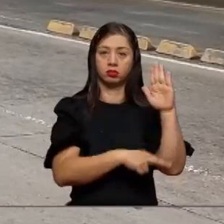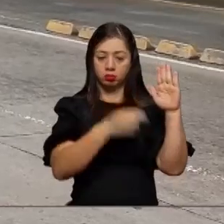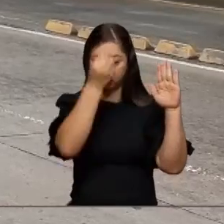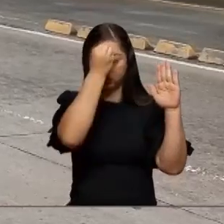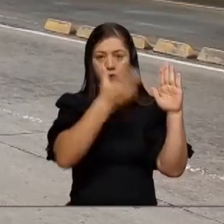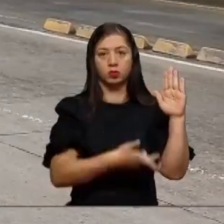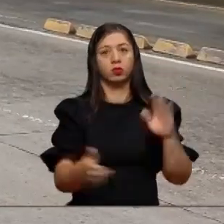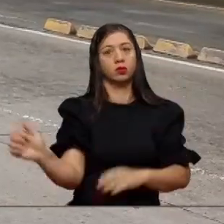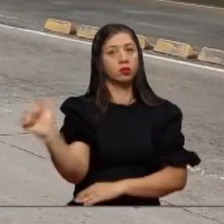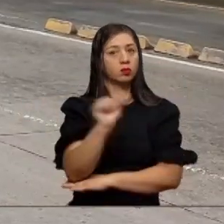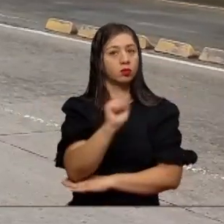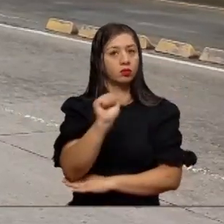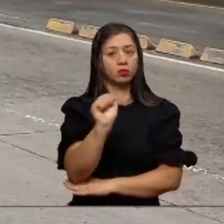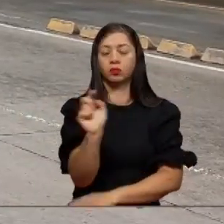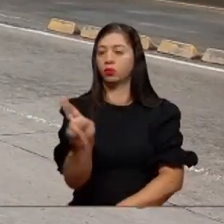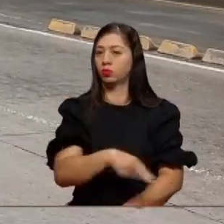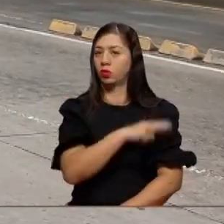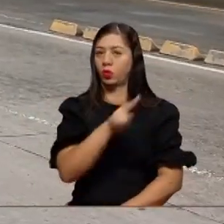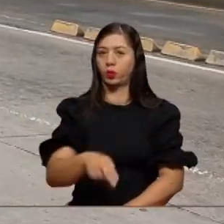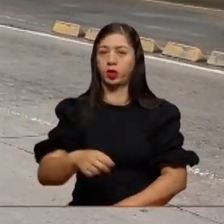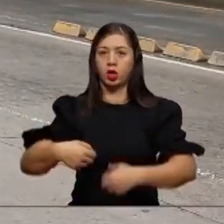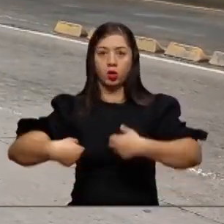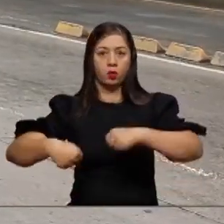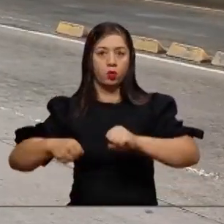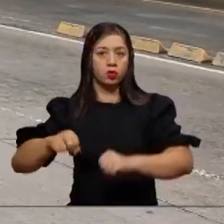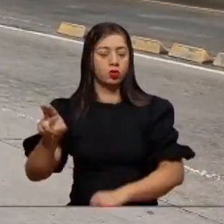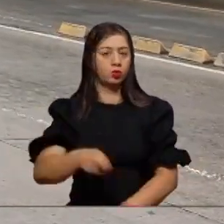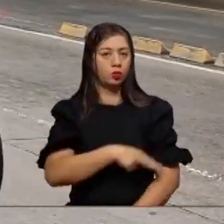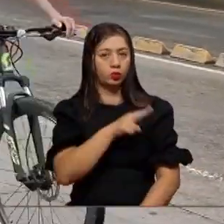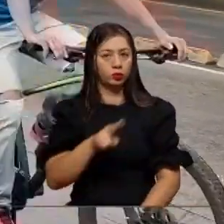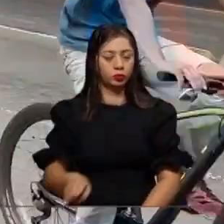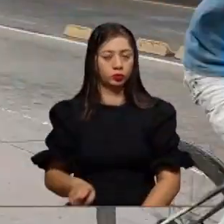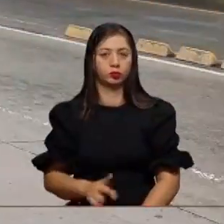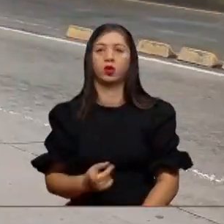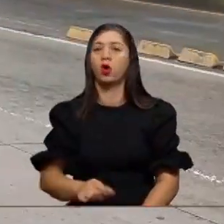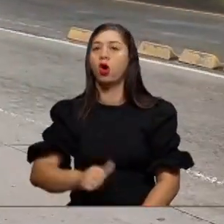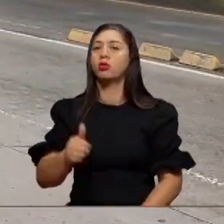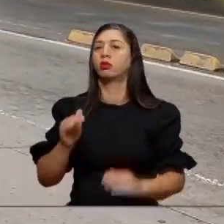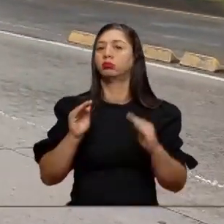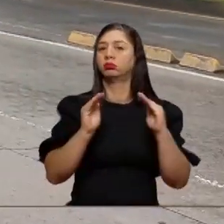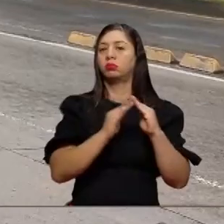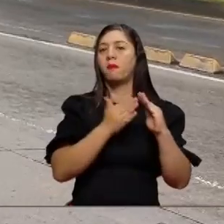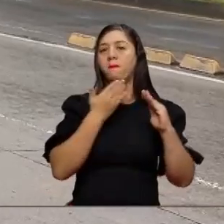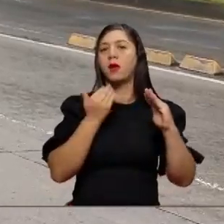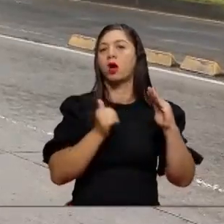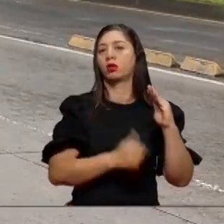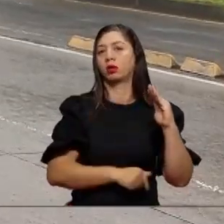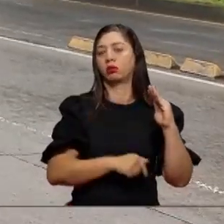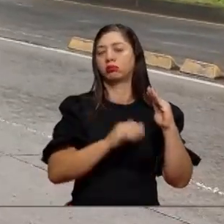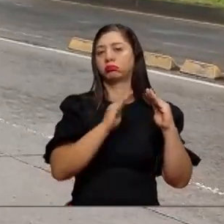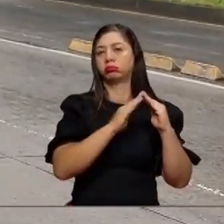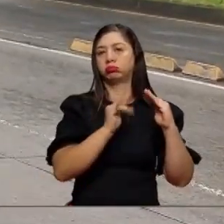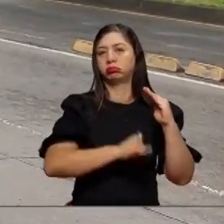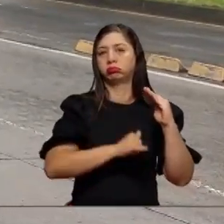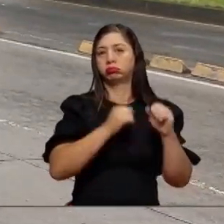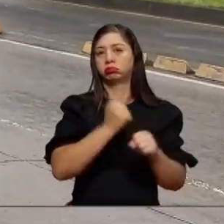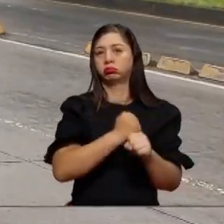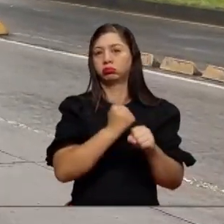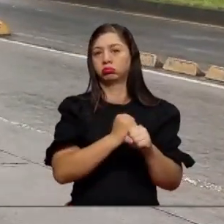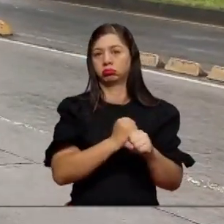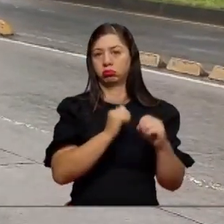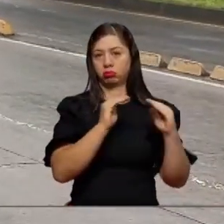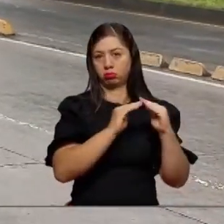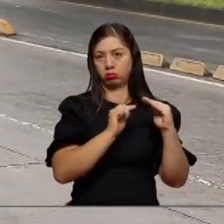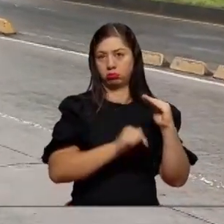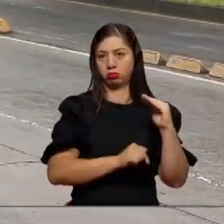ni el carro ni la motocicleta. Otros, como usted lo ha dicho, decidieron no salir a trabajar y realizar sus labores